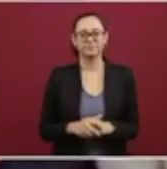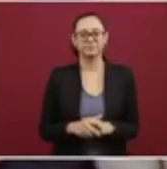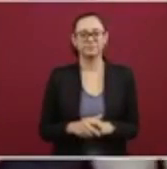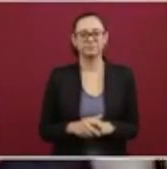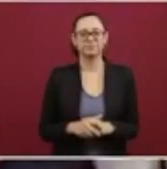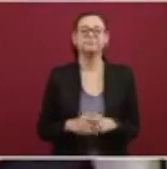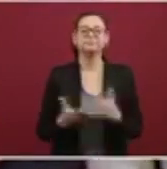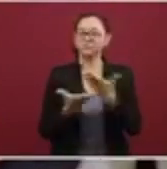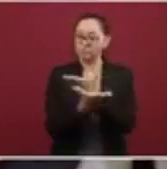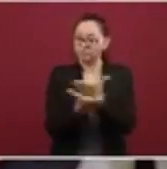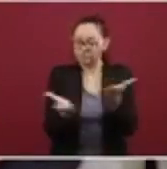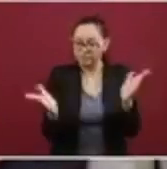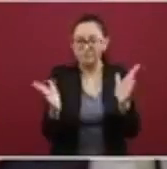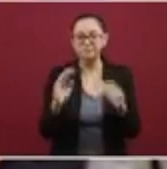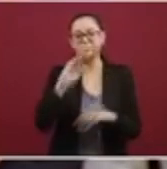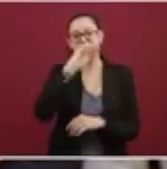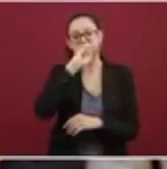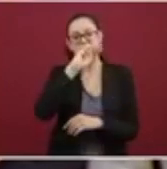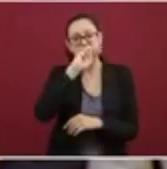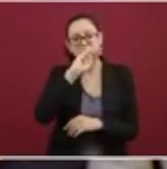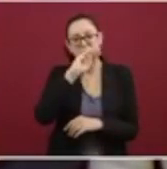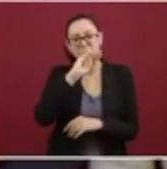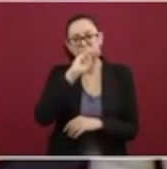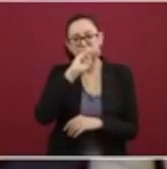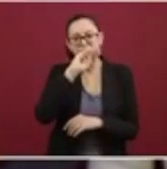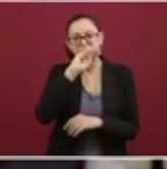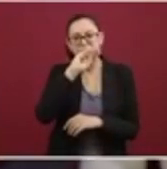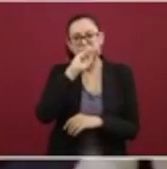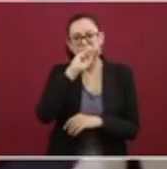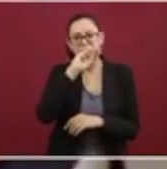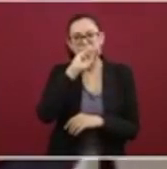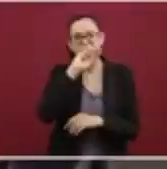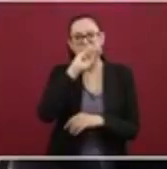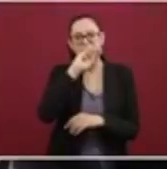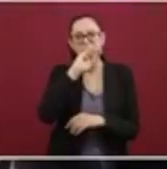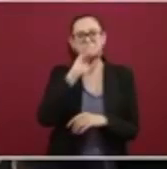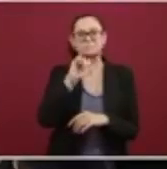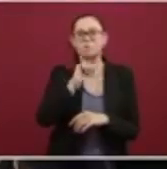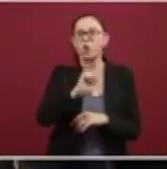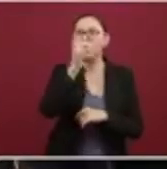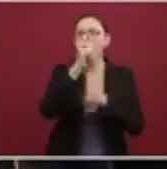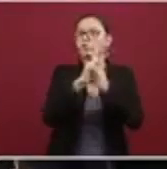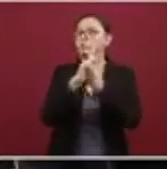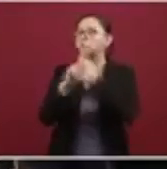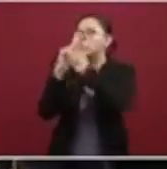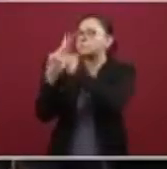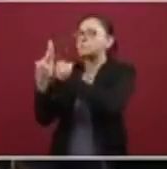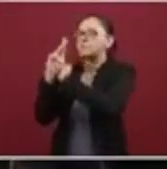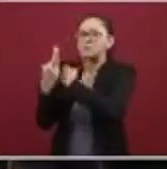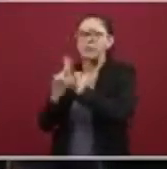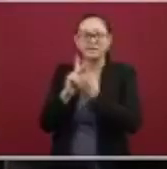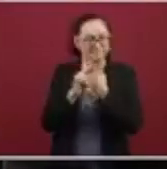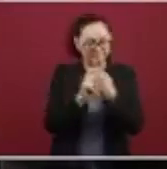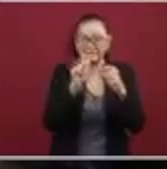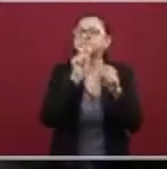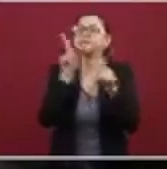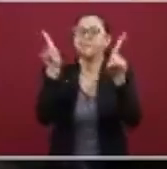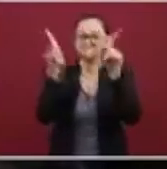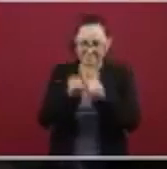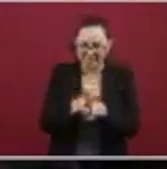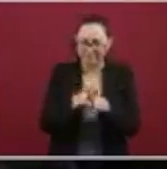las mamás que están en otros países, las que